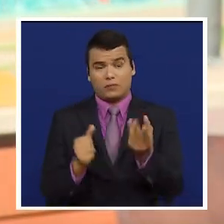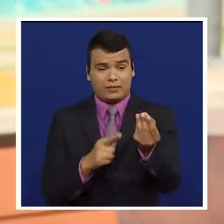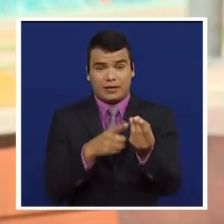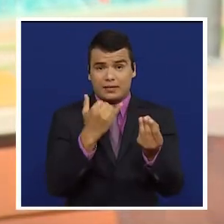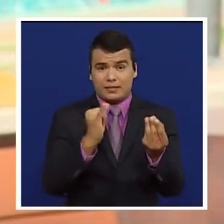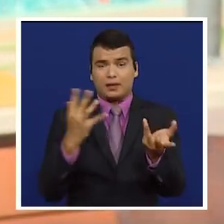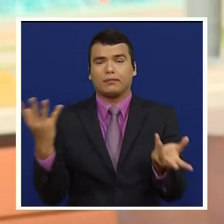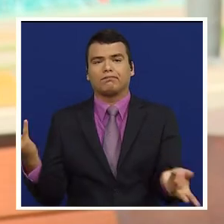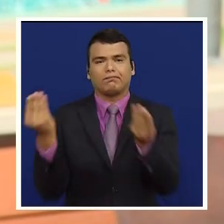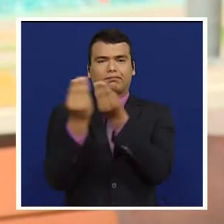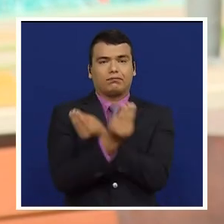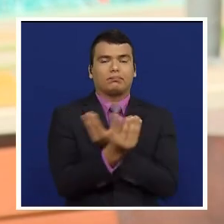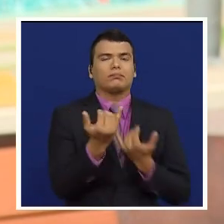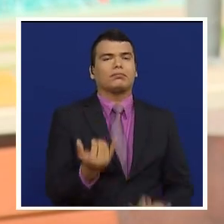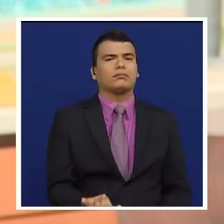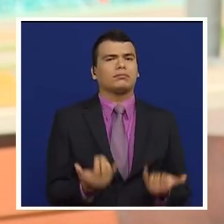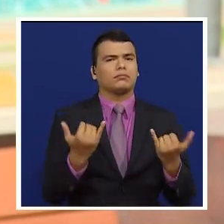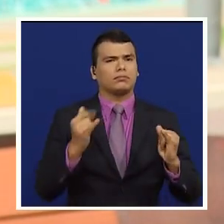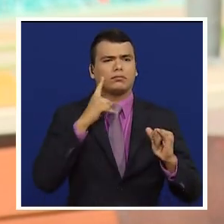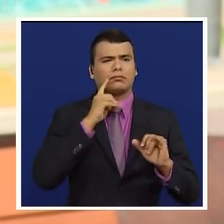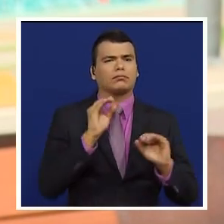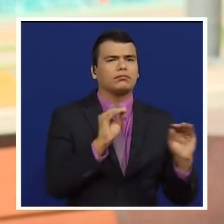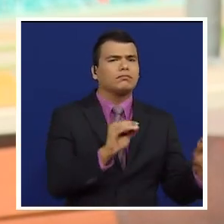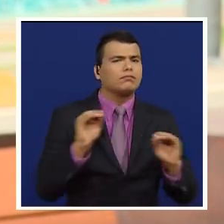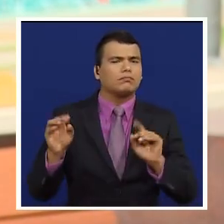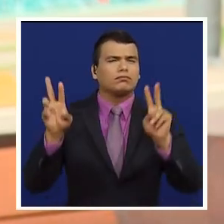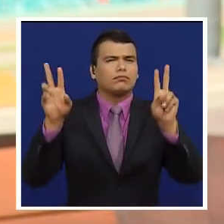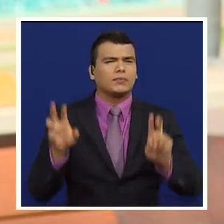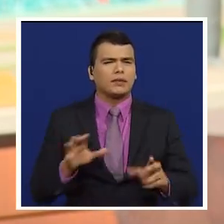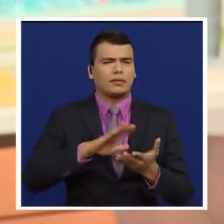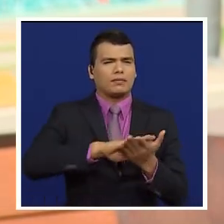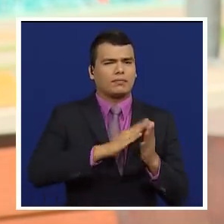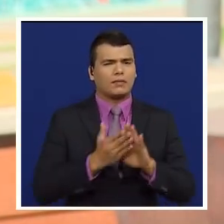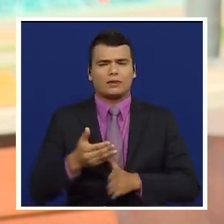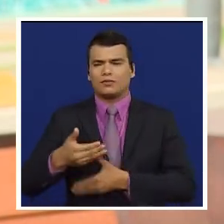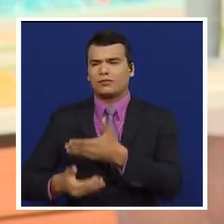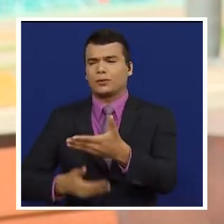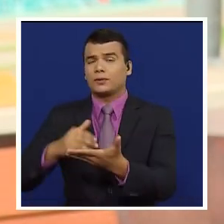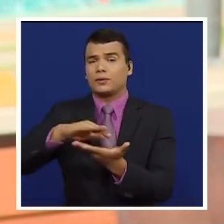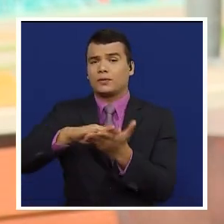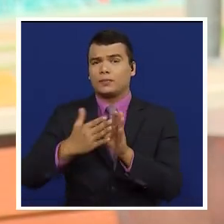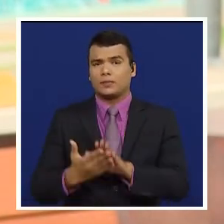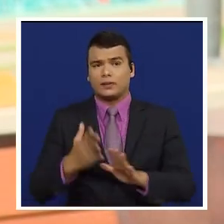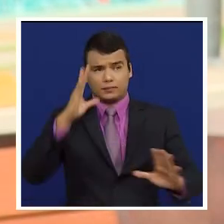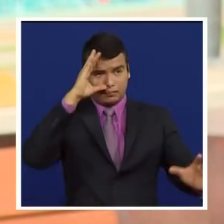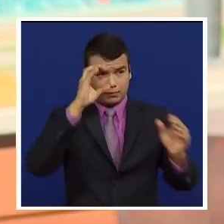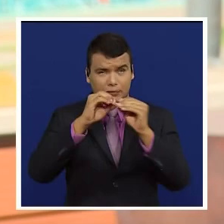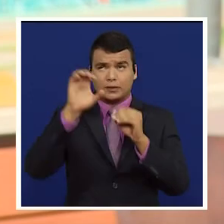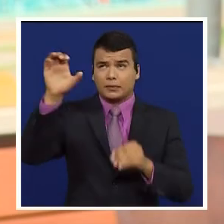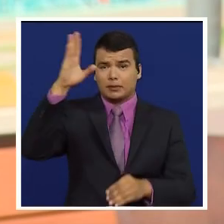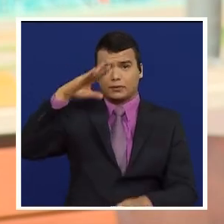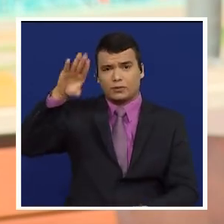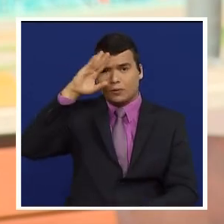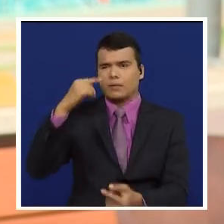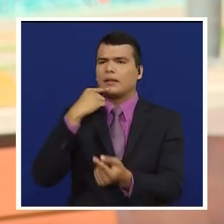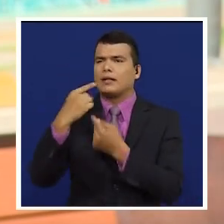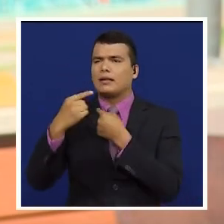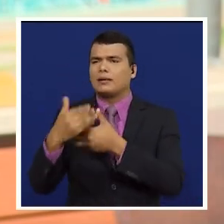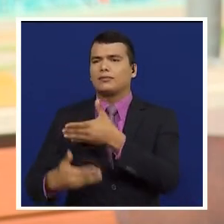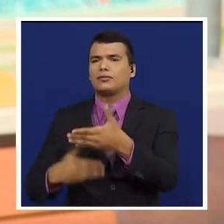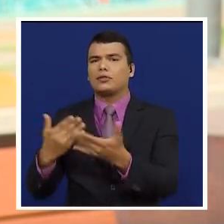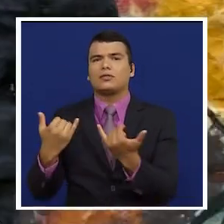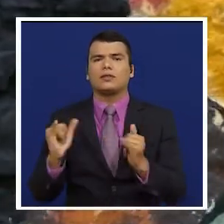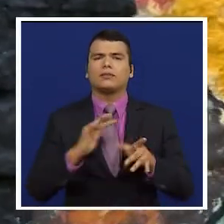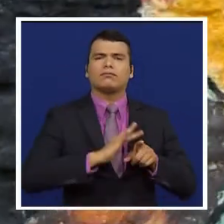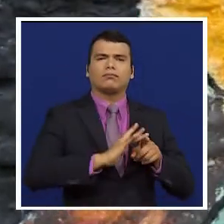esta cohorte trabajen en todos los temas relacionados con paz, el proceso de paz, los acuerdos de La Habana, todo el tema de refrendación